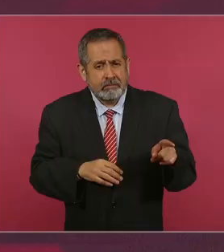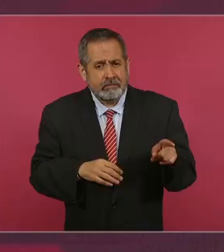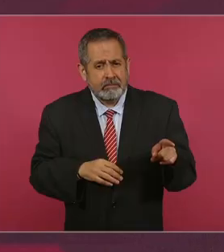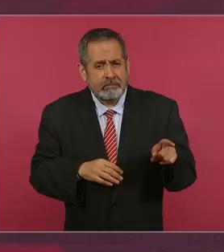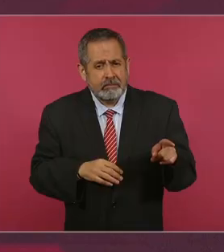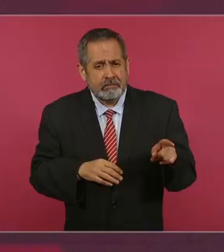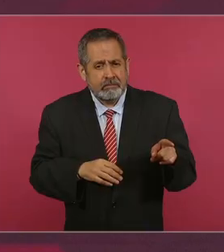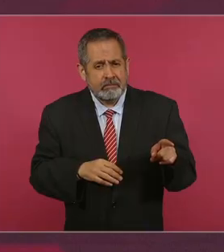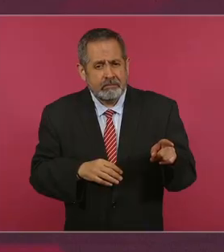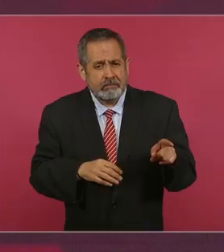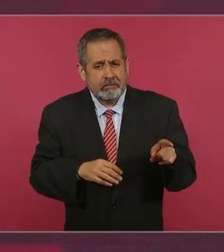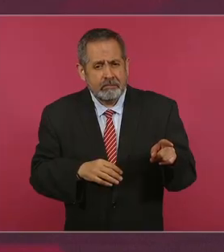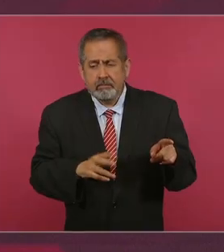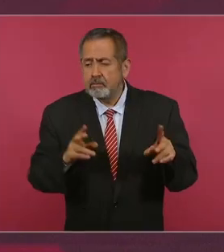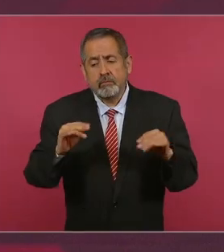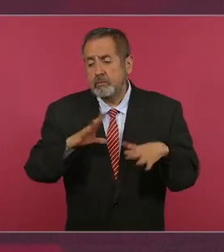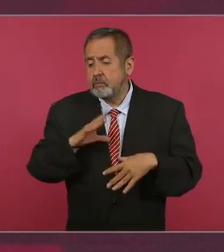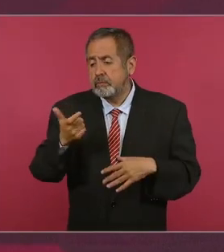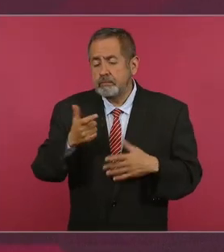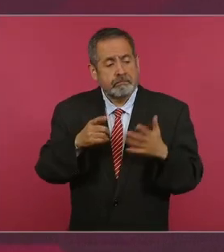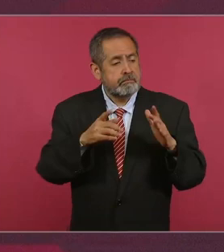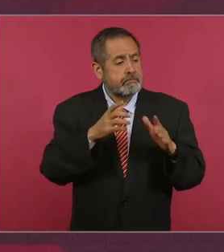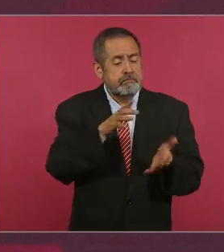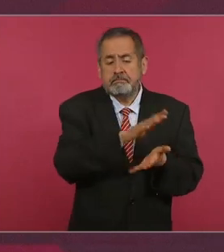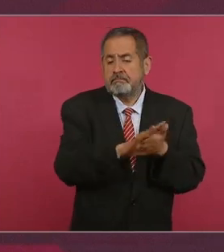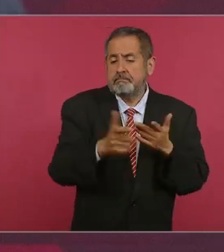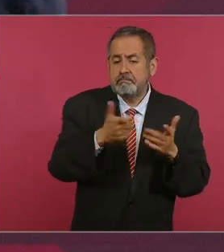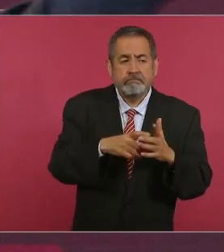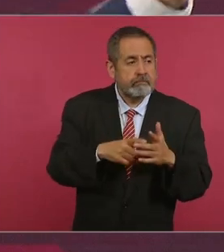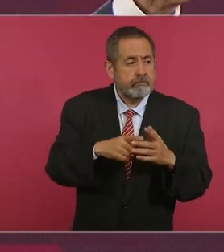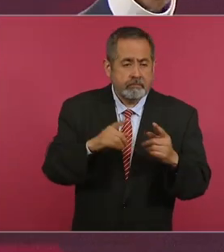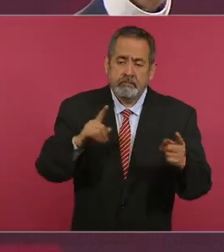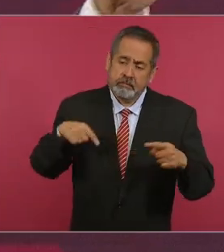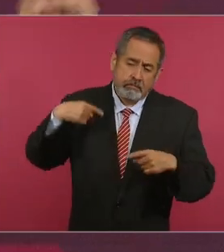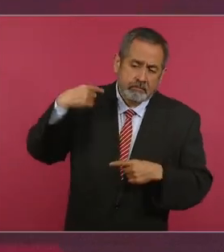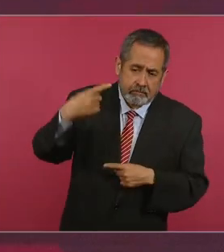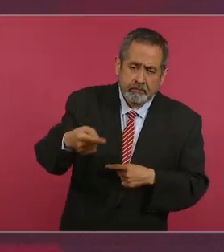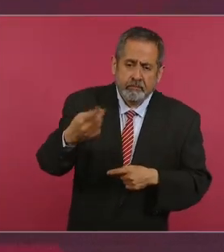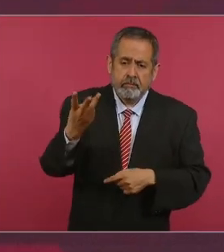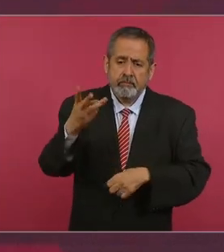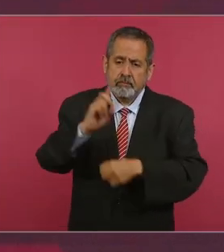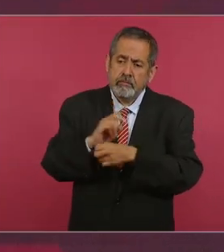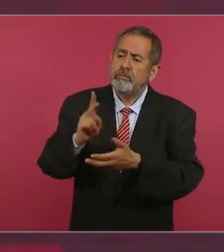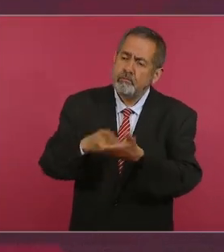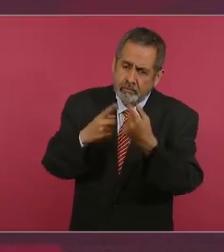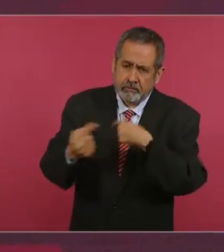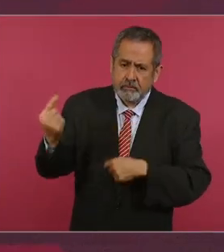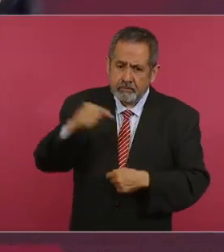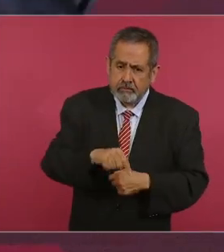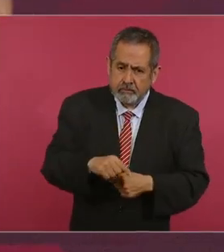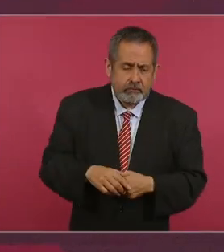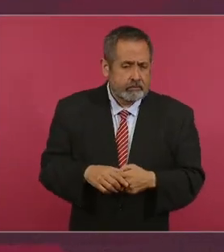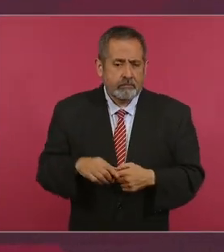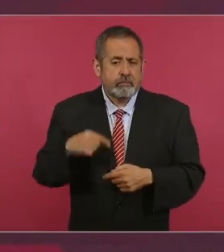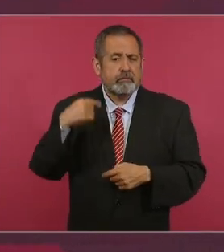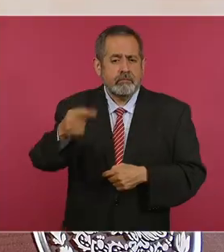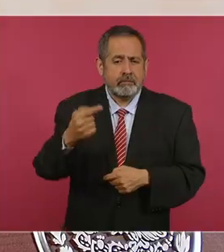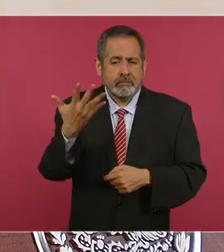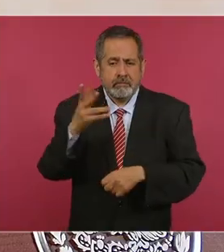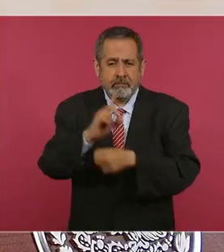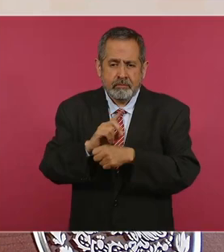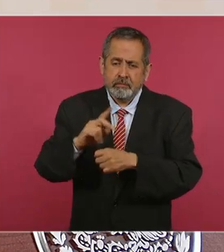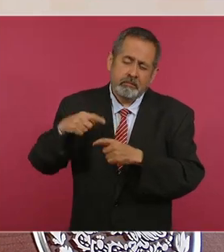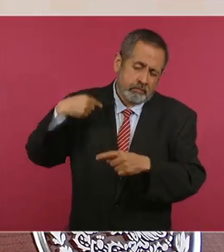y no había dinero, y que regresara en 3 días, en 5 días.